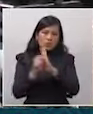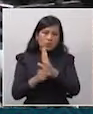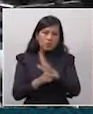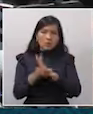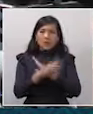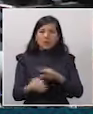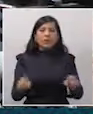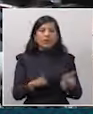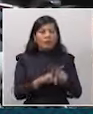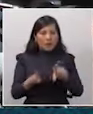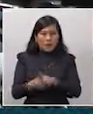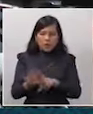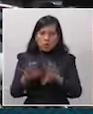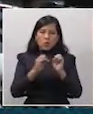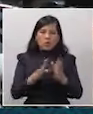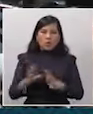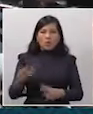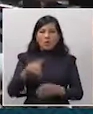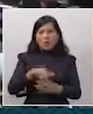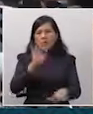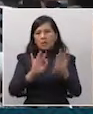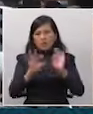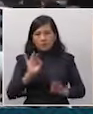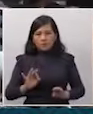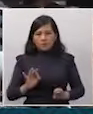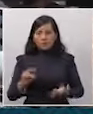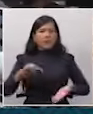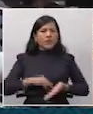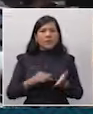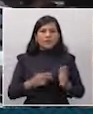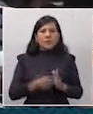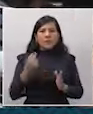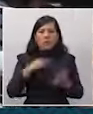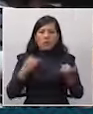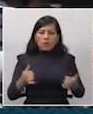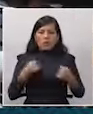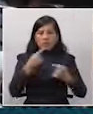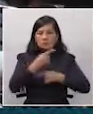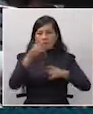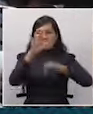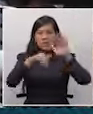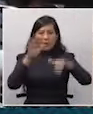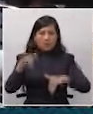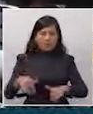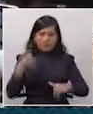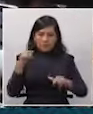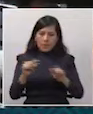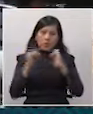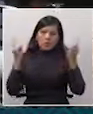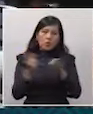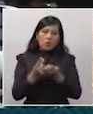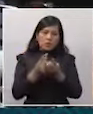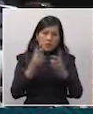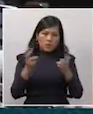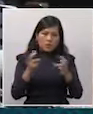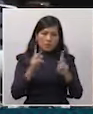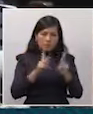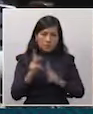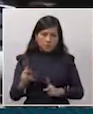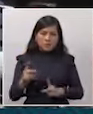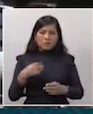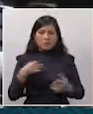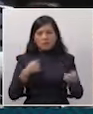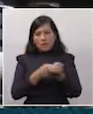también del órgano electoral. Por lo tanto, hacemos el llamado a nuestra militancia, a nuestros